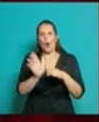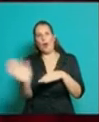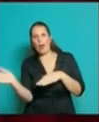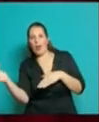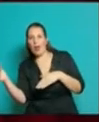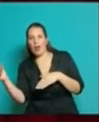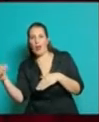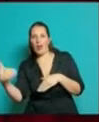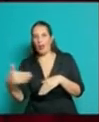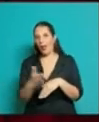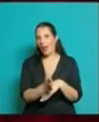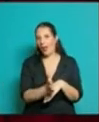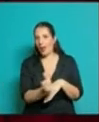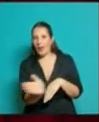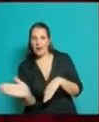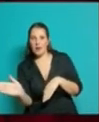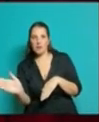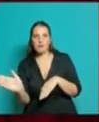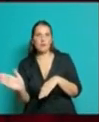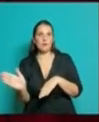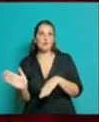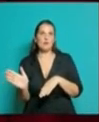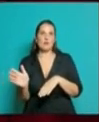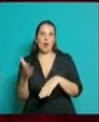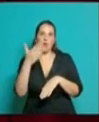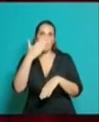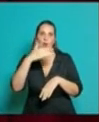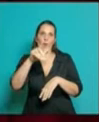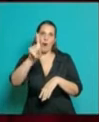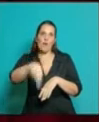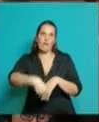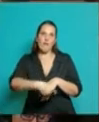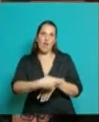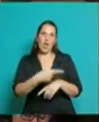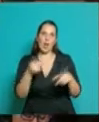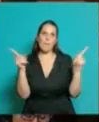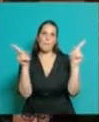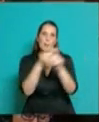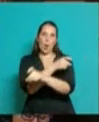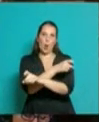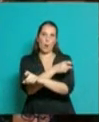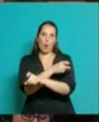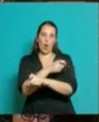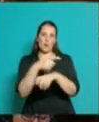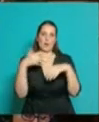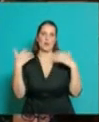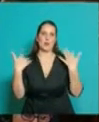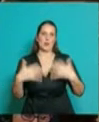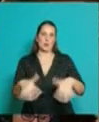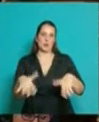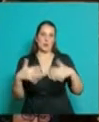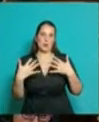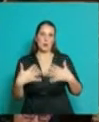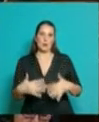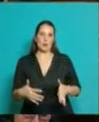Bueno, antes del discurso me preguntaron, digamos, y lo sinteticé en una frase, sin expectativa. Y creo que